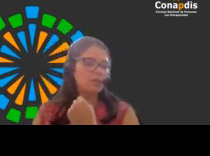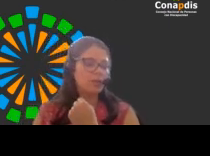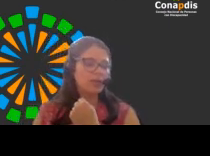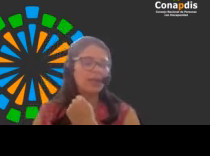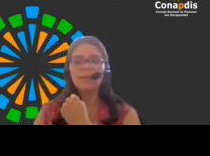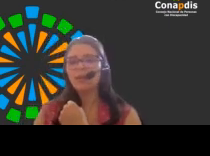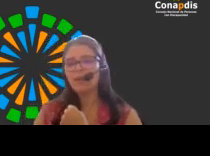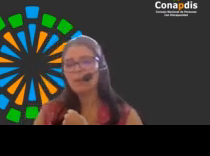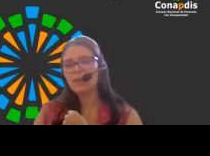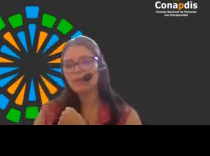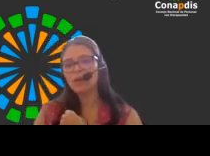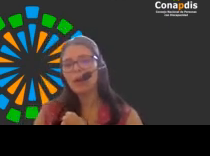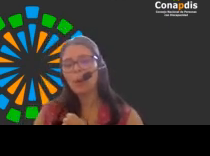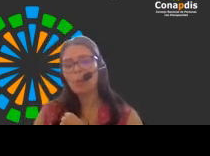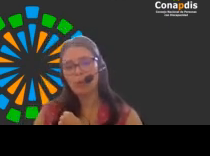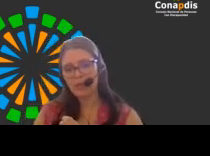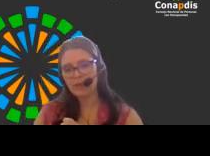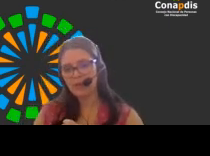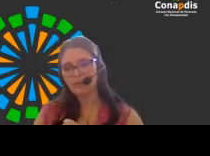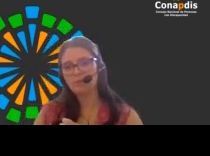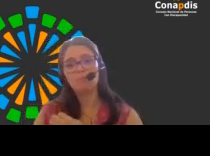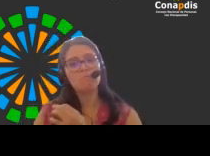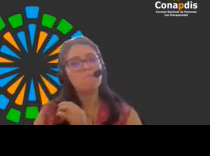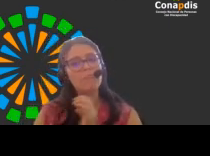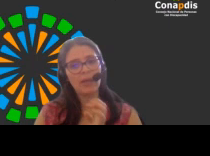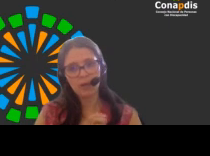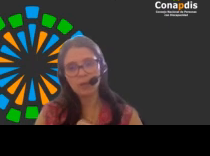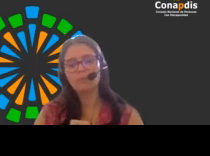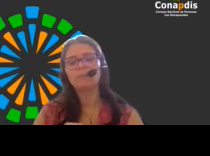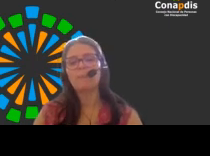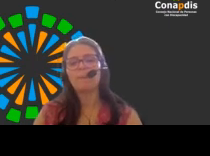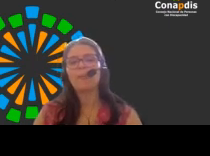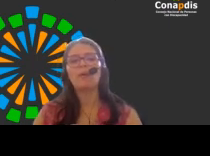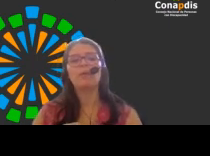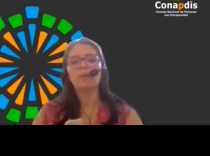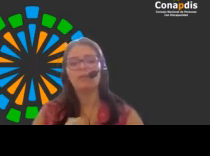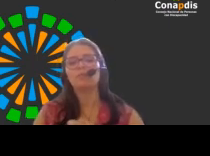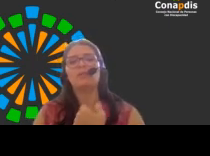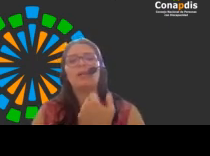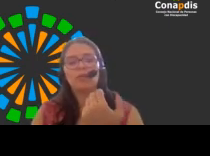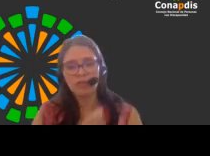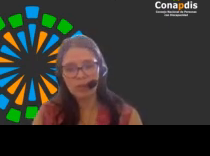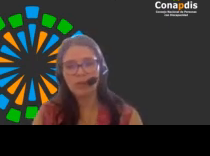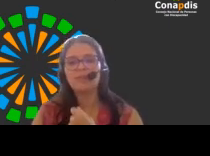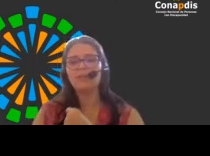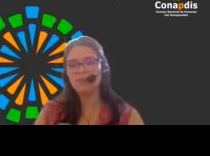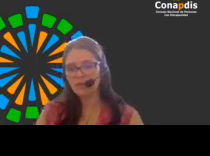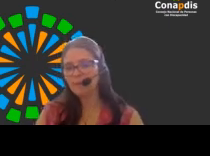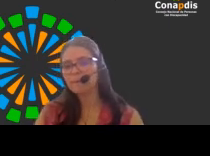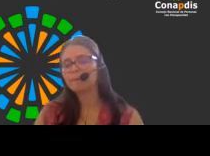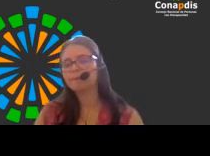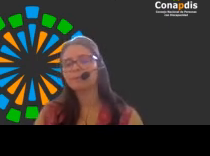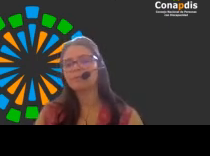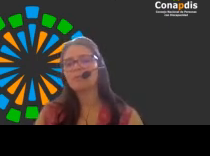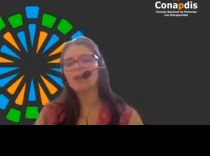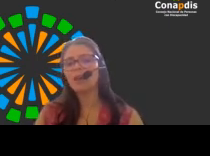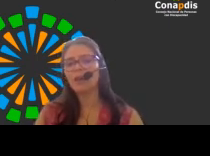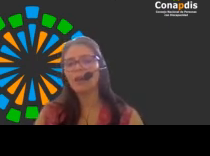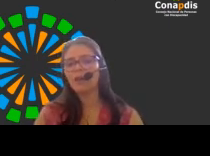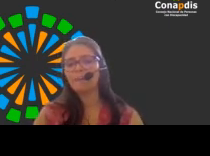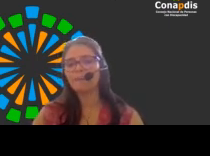esto tiende que ver más con el componente médico con que un diagnóstico exista